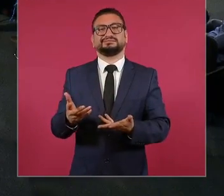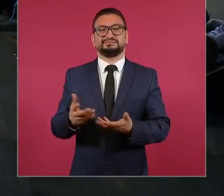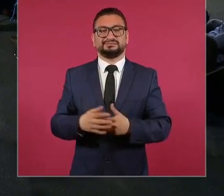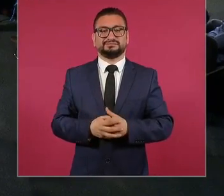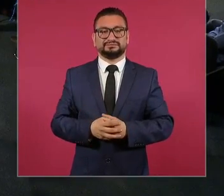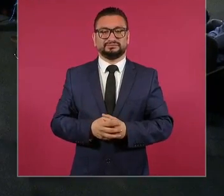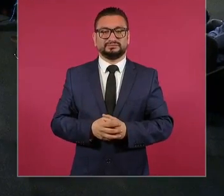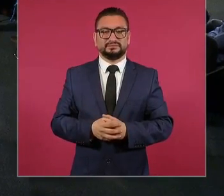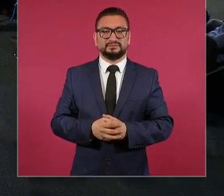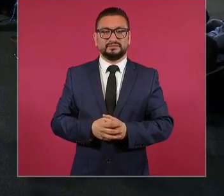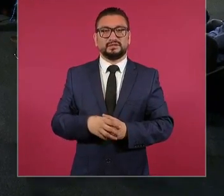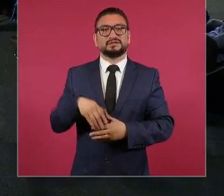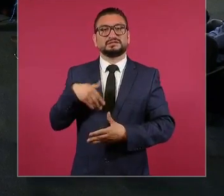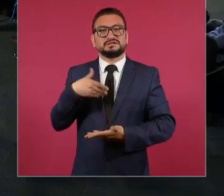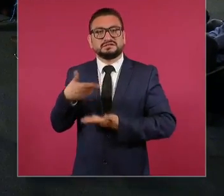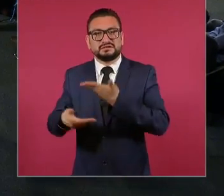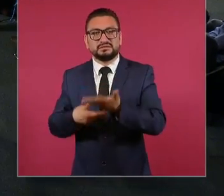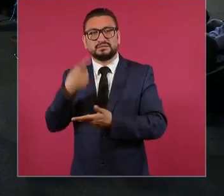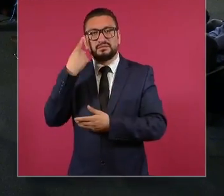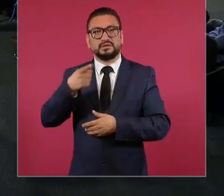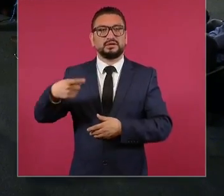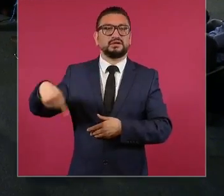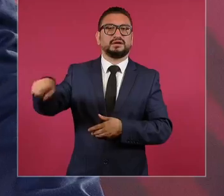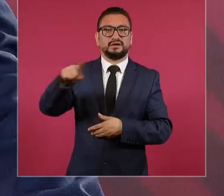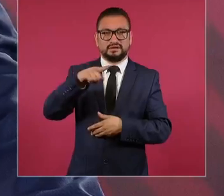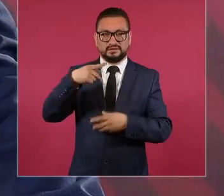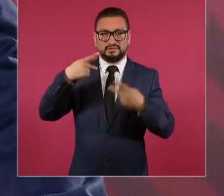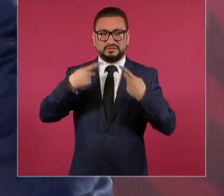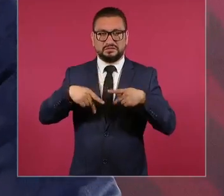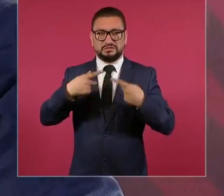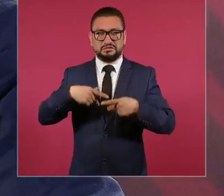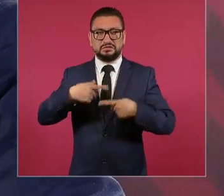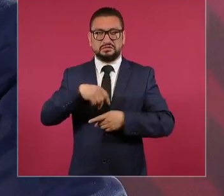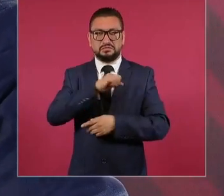al servicio de la delincuencia de cuello blanco.